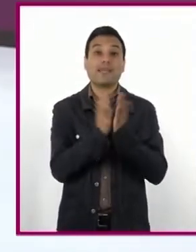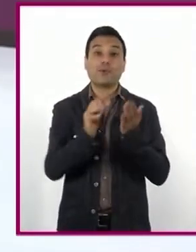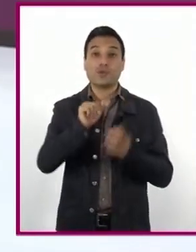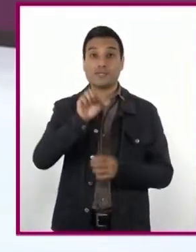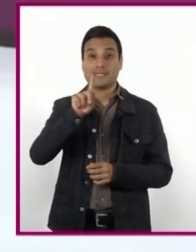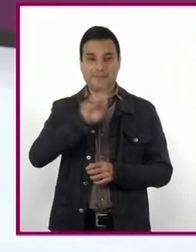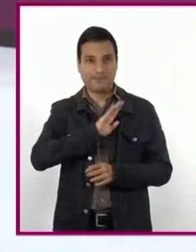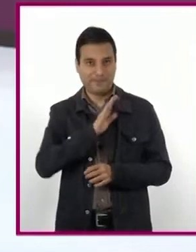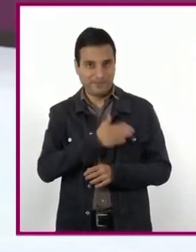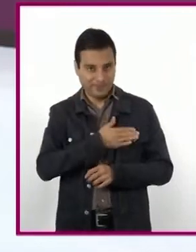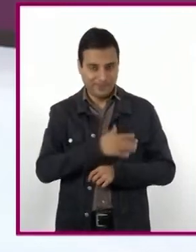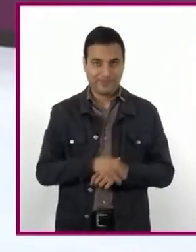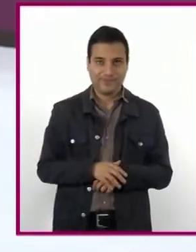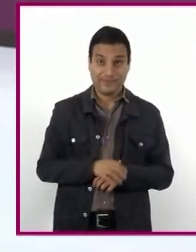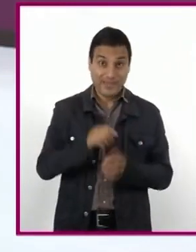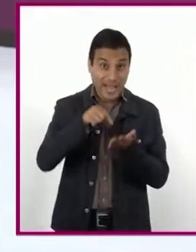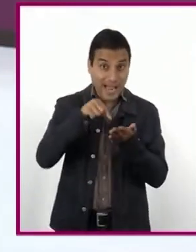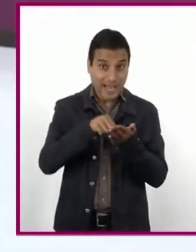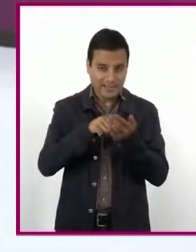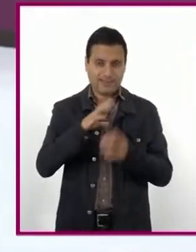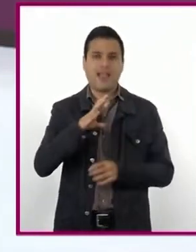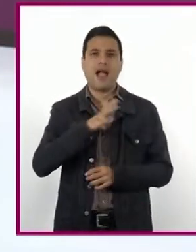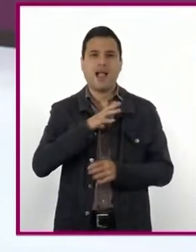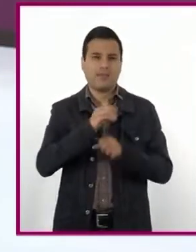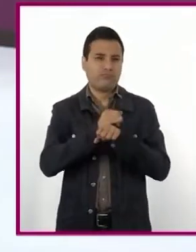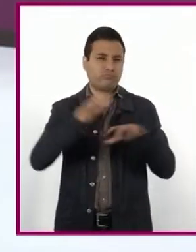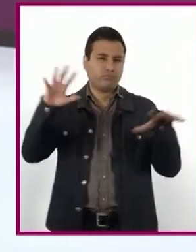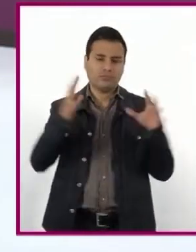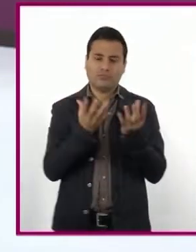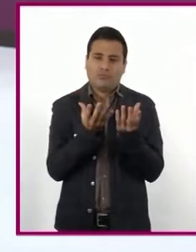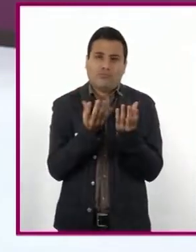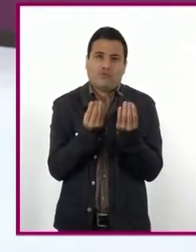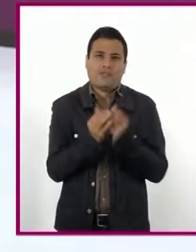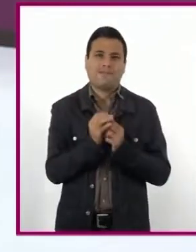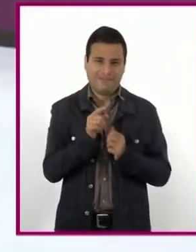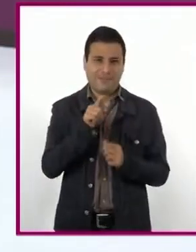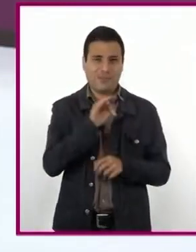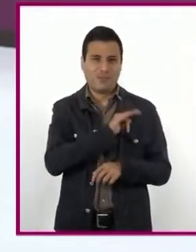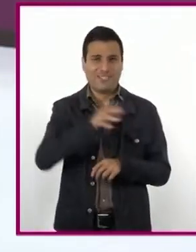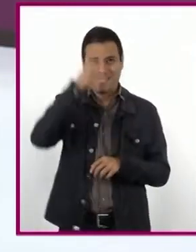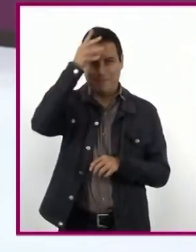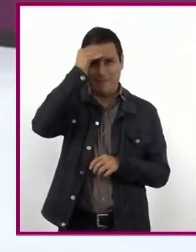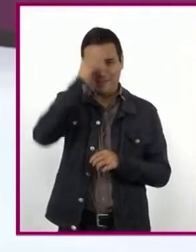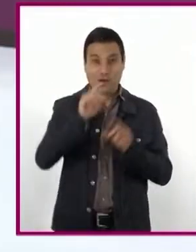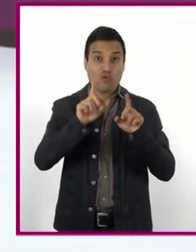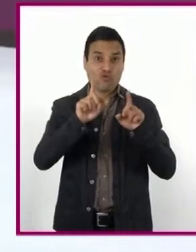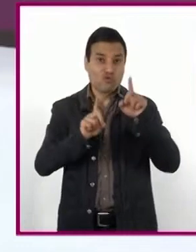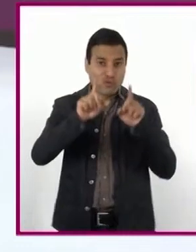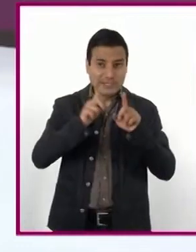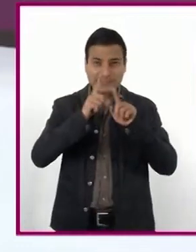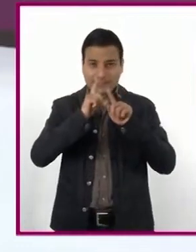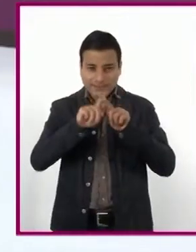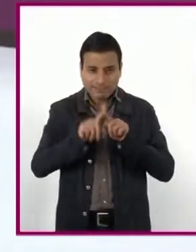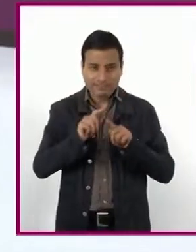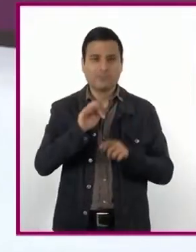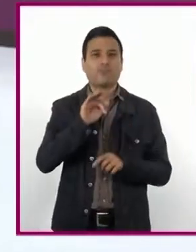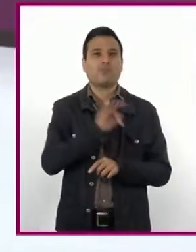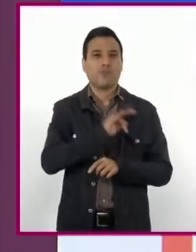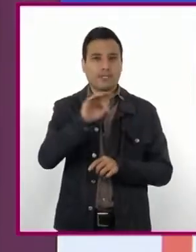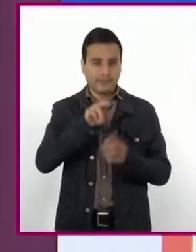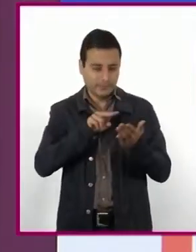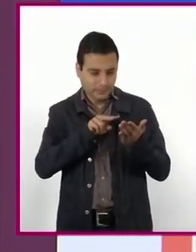lengua materna. Ahí encontrarán más información para ampliar lo aprendido y resolver las dudas que surjan durante la